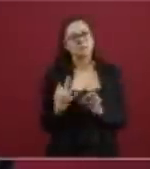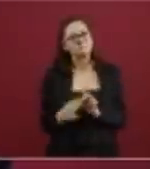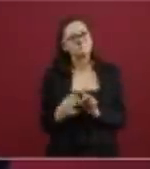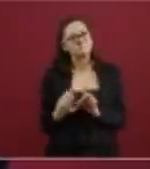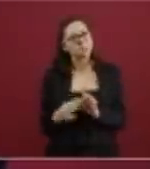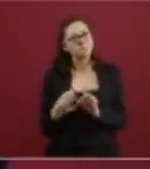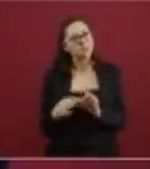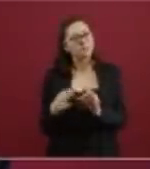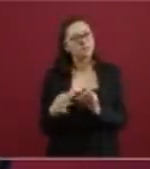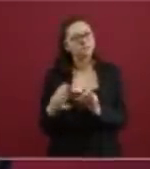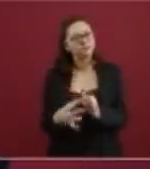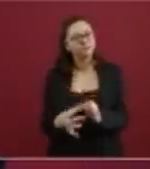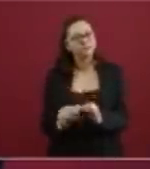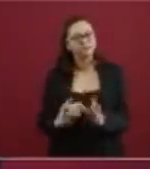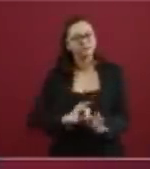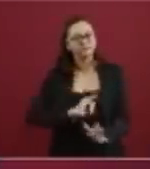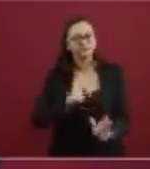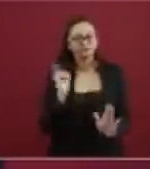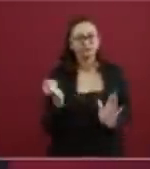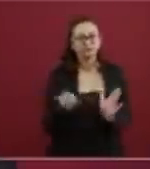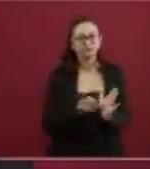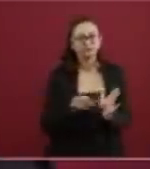con su